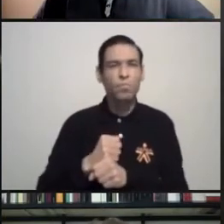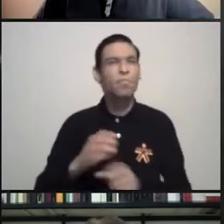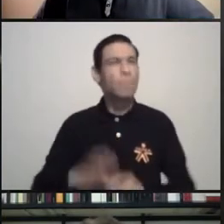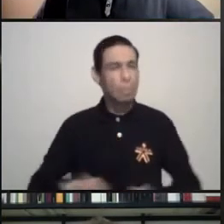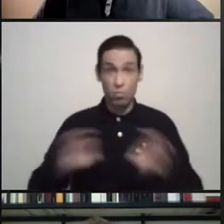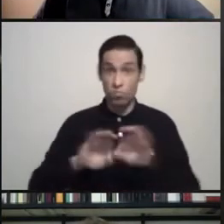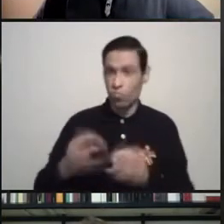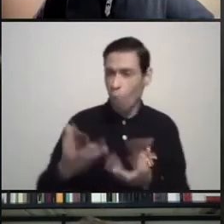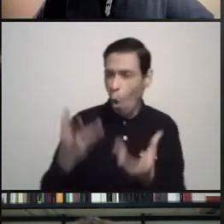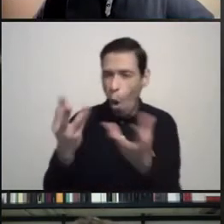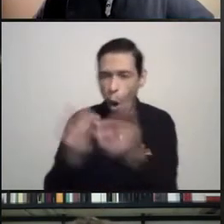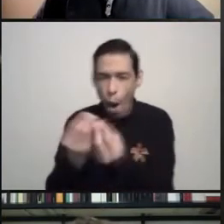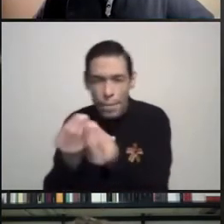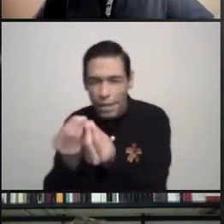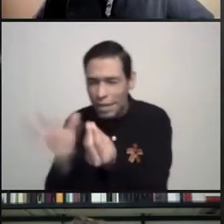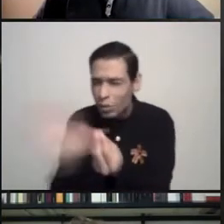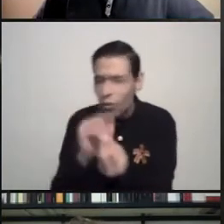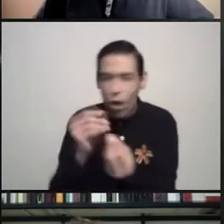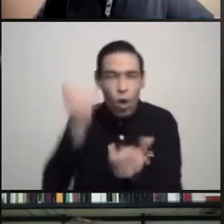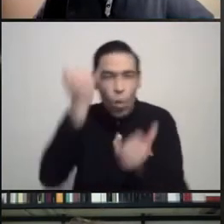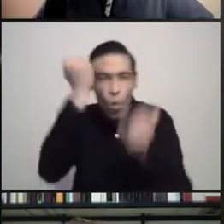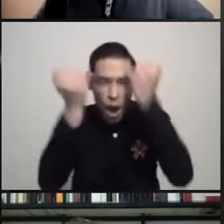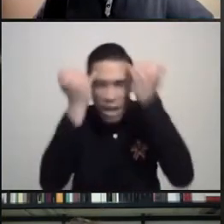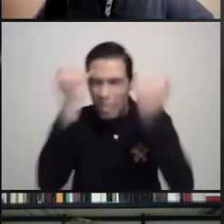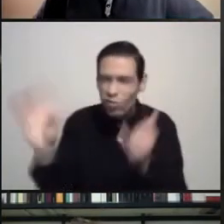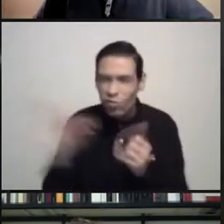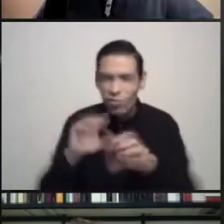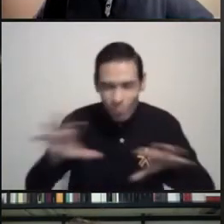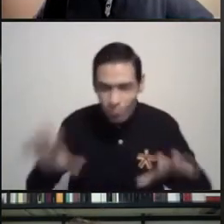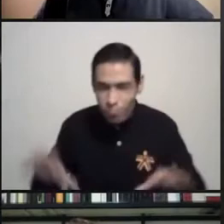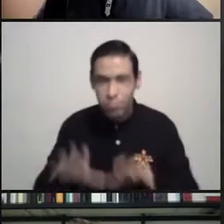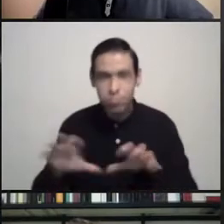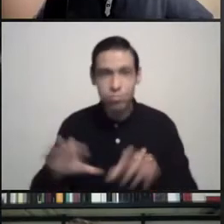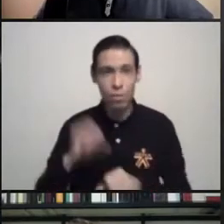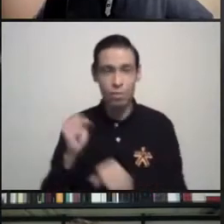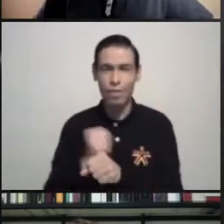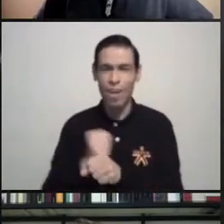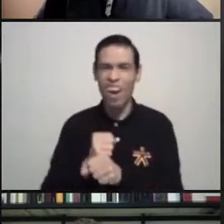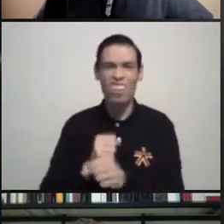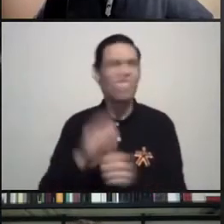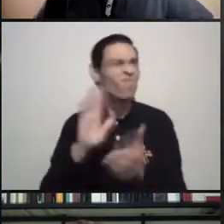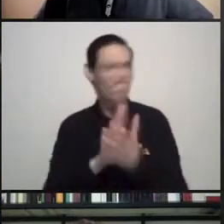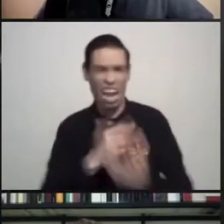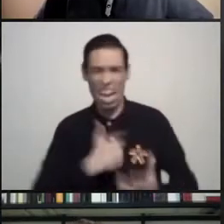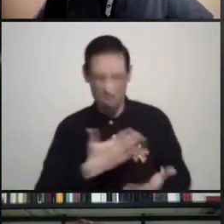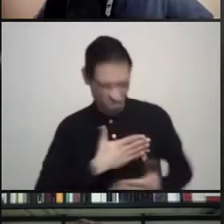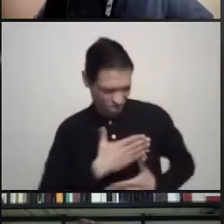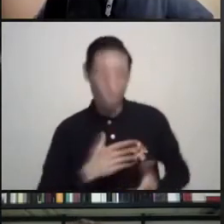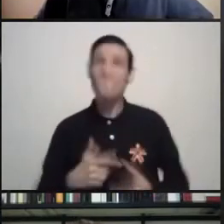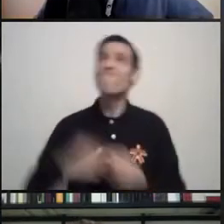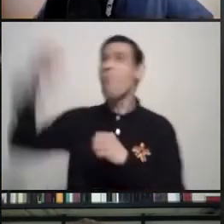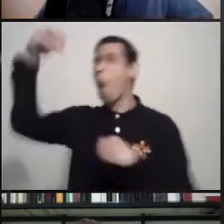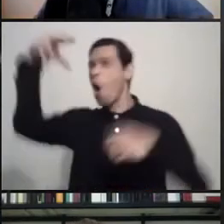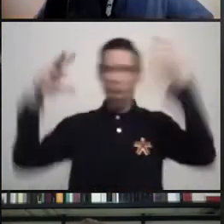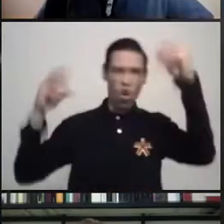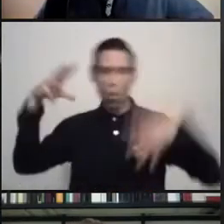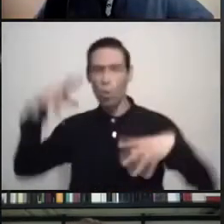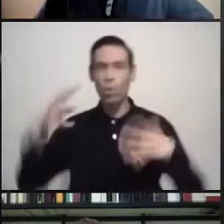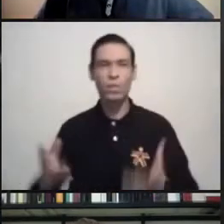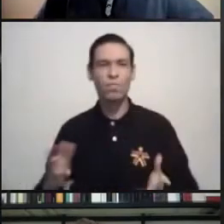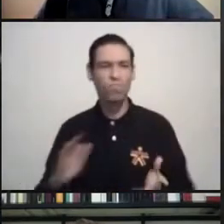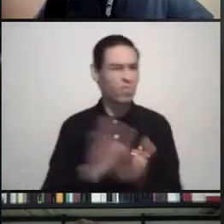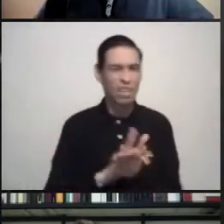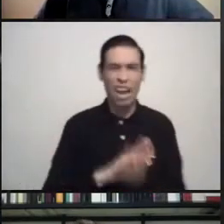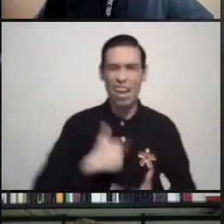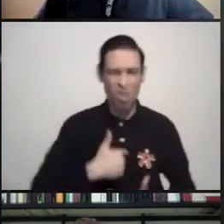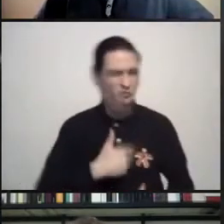panas creativos que quieran camellarle, que quieran hacer, tranquilo, yo me subo y pongo esa luz, tranquilo, yo me subo y hago esto, hermano, yo me